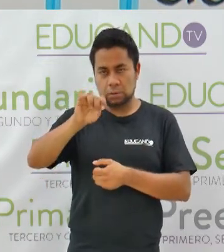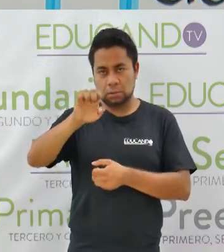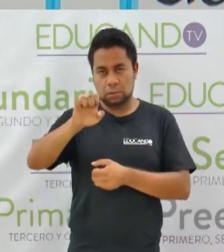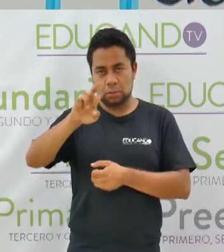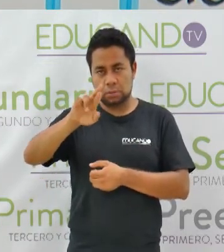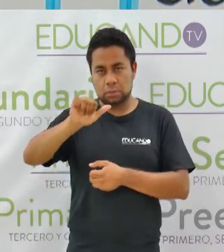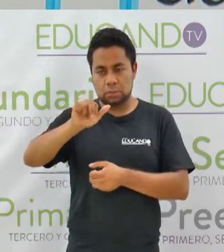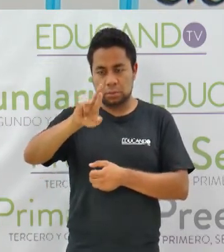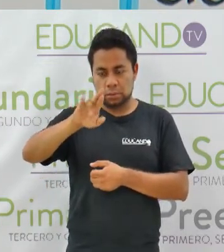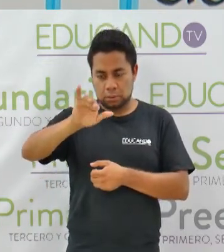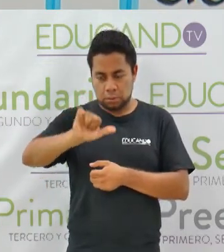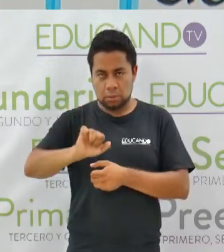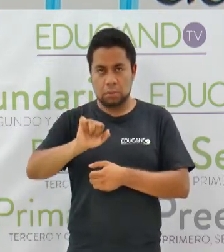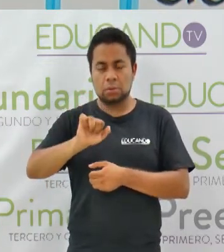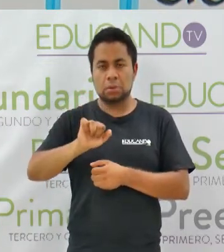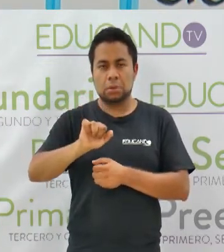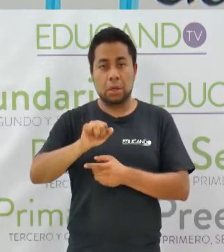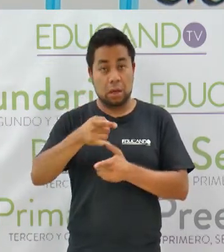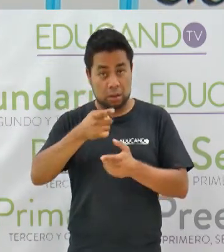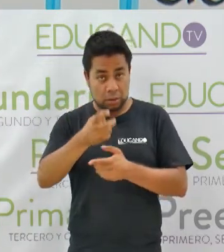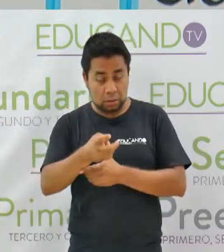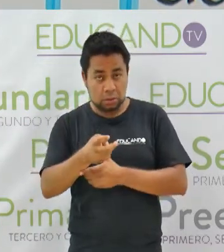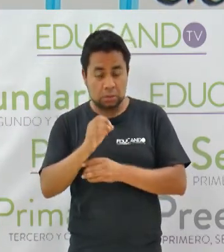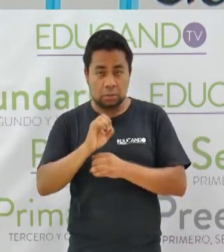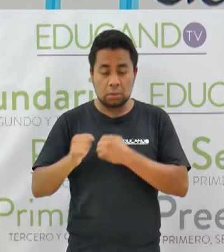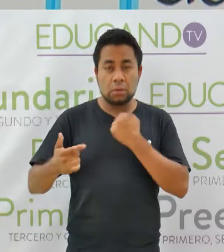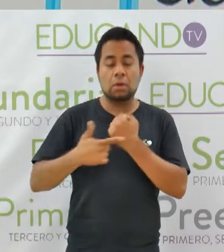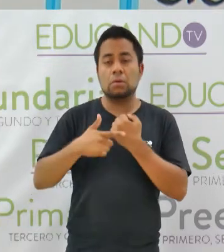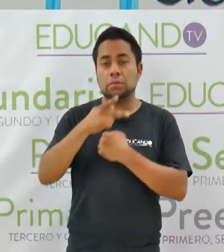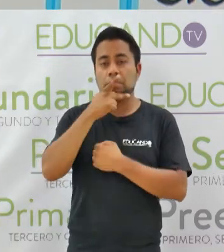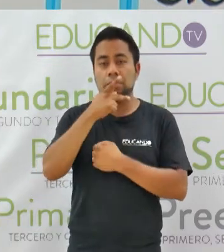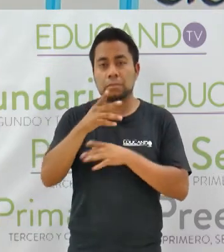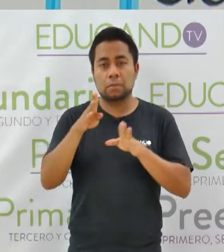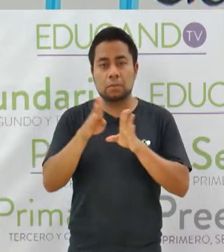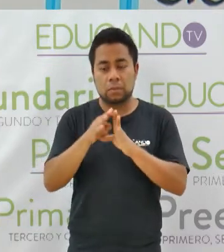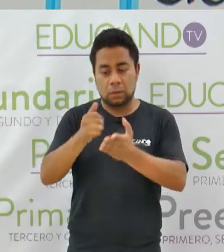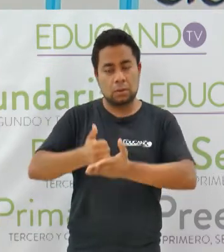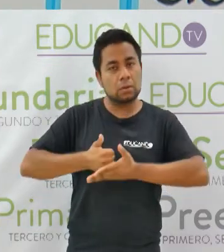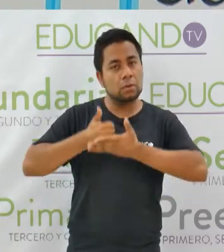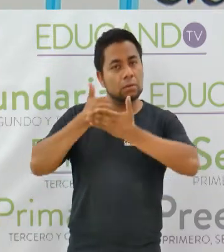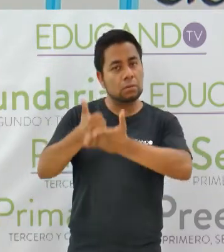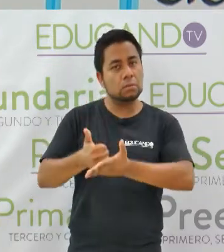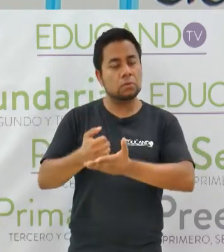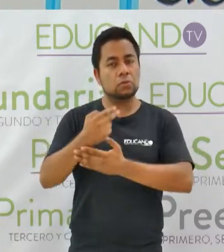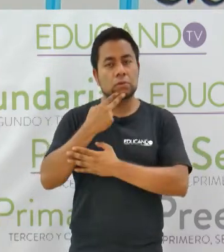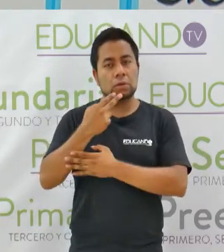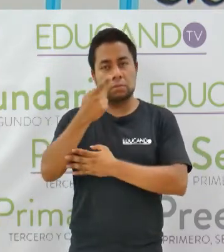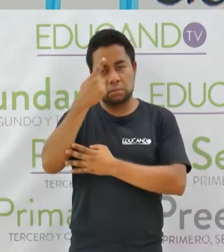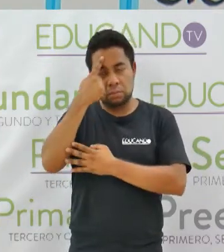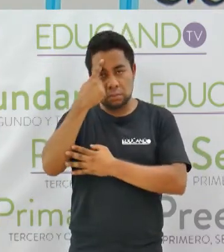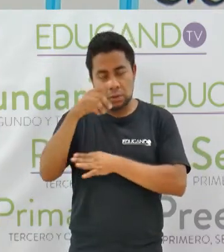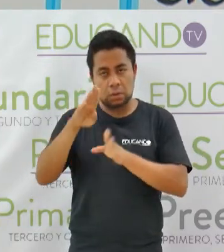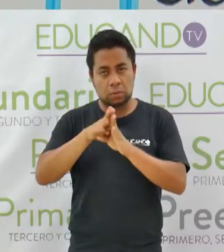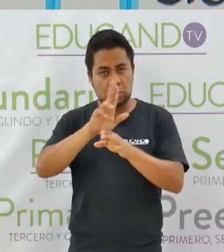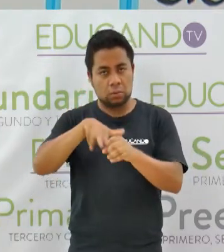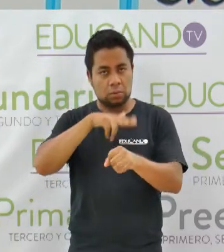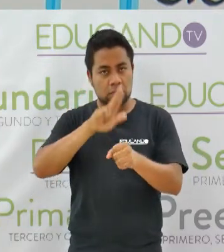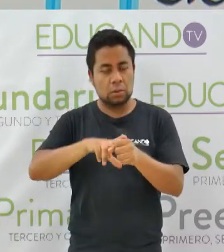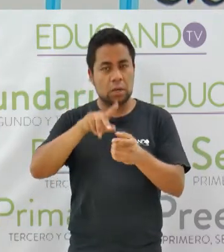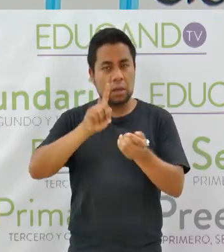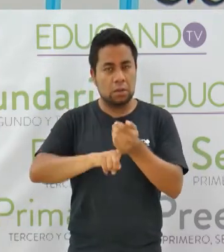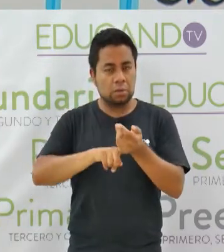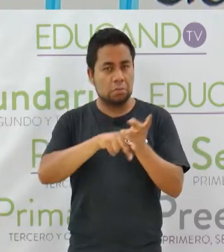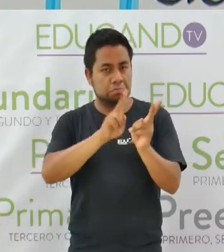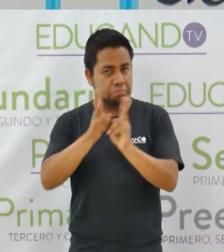literaria la oración? ¿O tiene alguna palabra que va a permitir usarla de manera común en